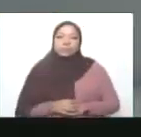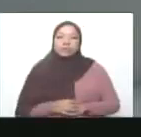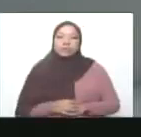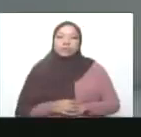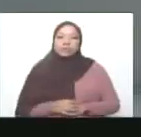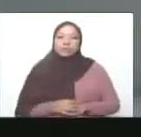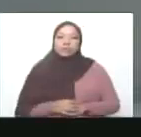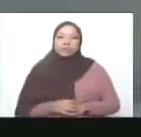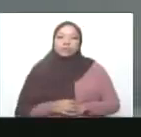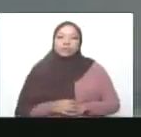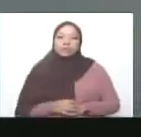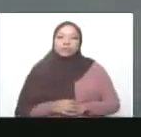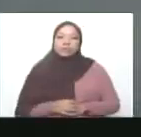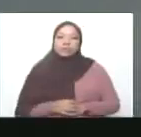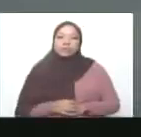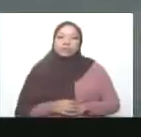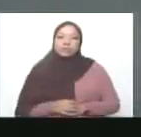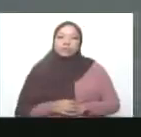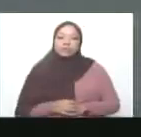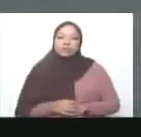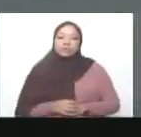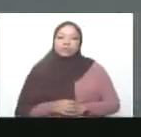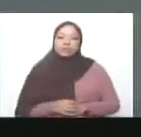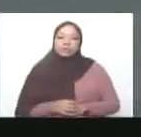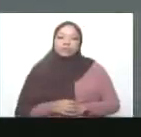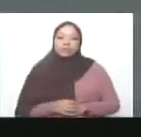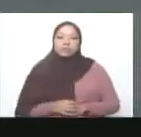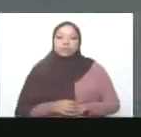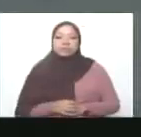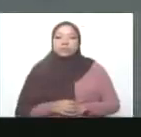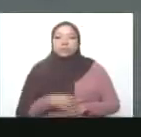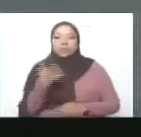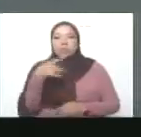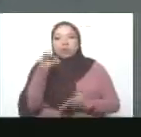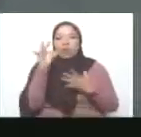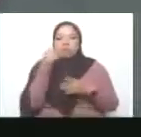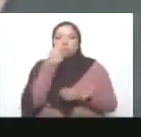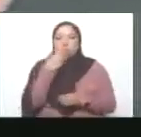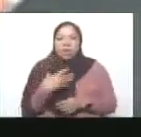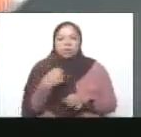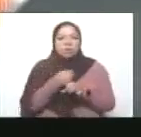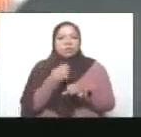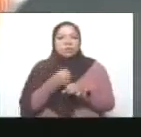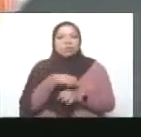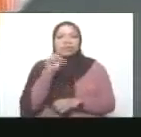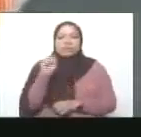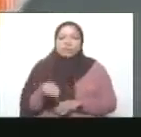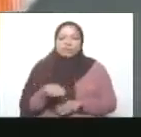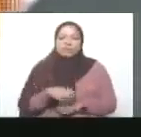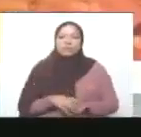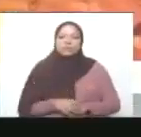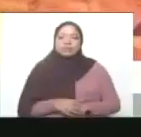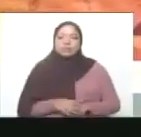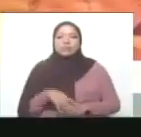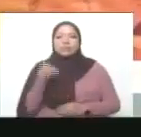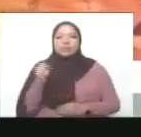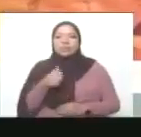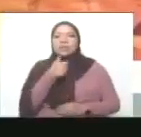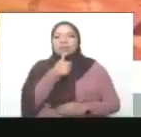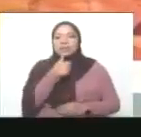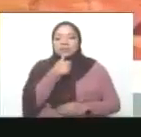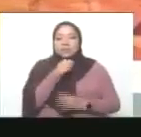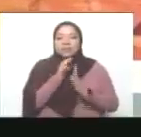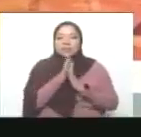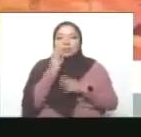Mire, muchachos, tenemos capacidad de moler estos granos y hacer un cafecito en tiempo real. ¿Qué me dicen? ¿Quién dice? ¿Sí